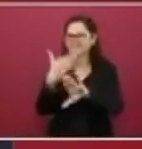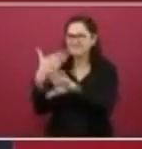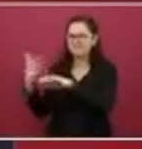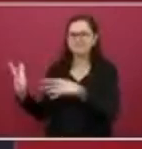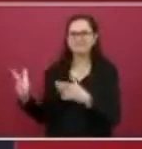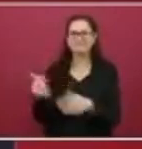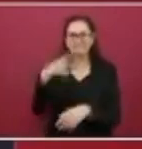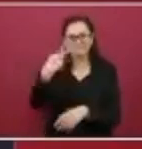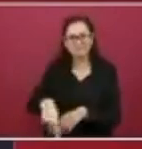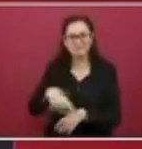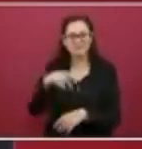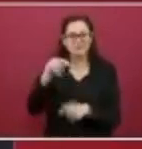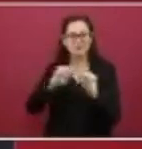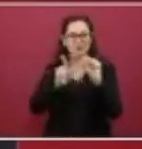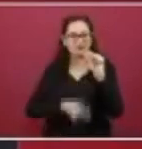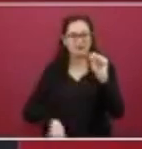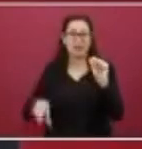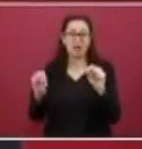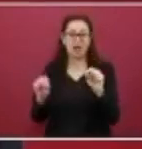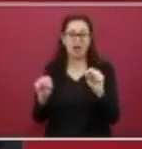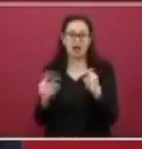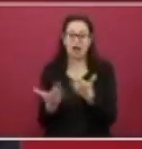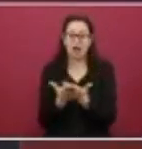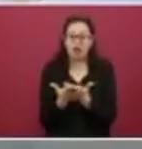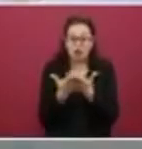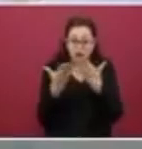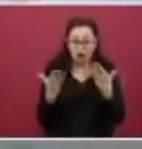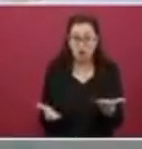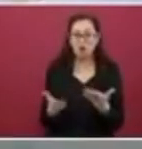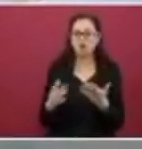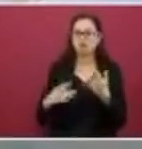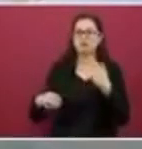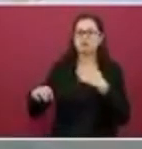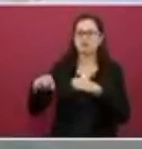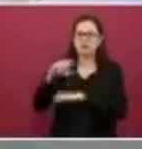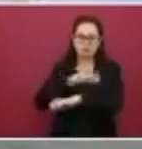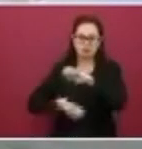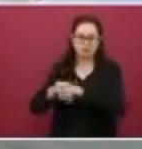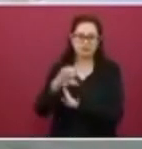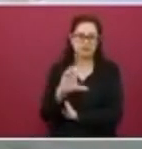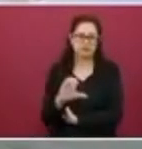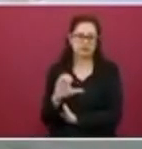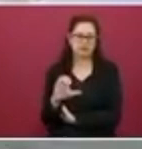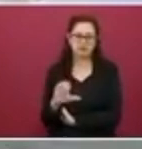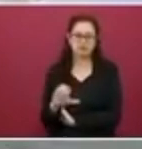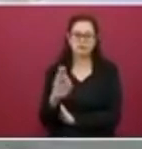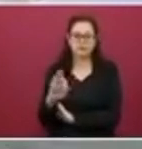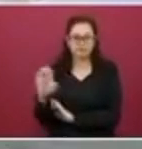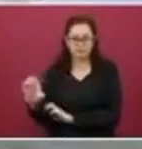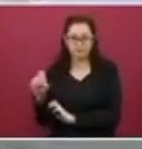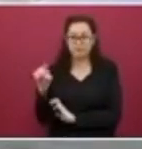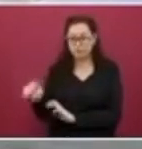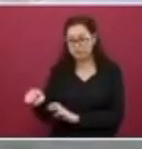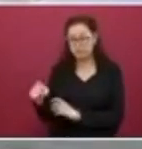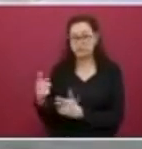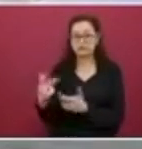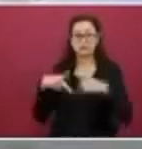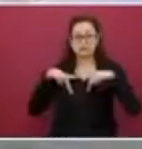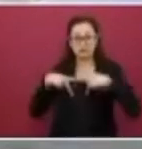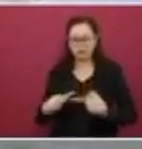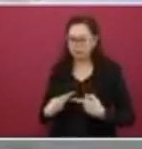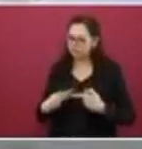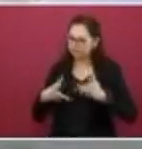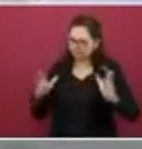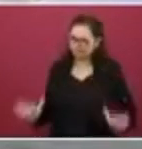recuperar esta empresa de la nación, la Comisión Federal de Electricidad,